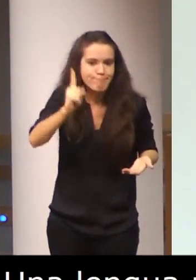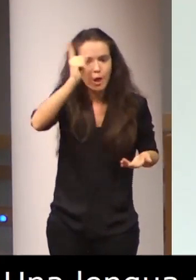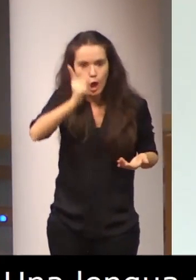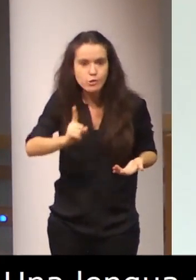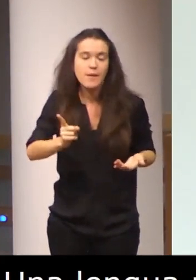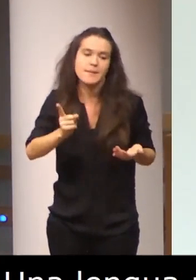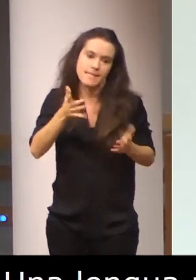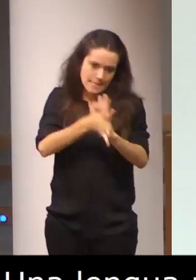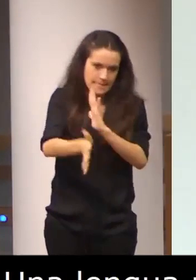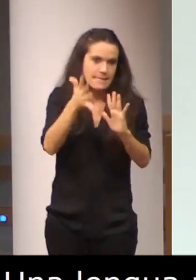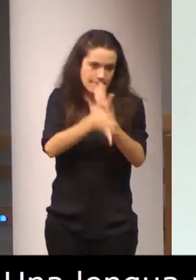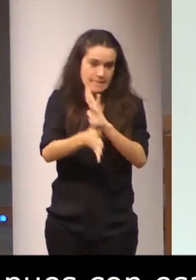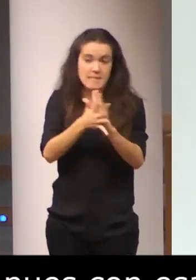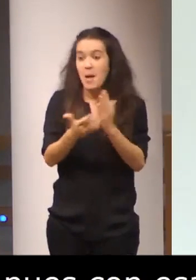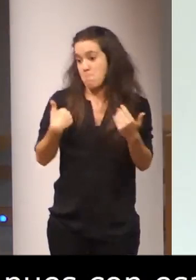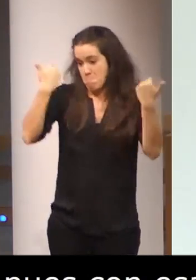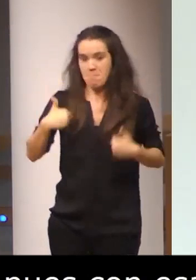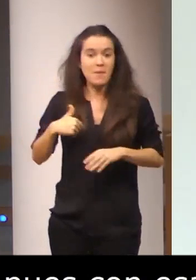Y por mi parte nada más,